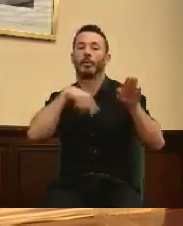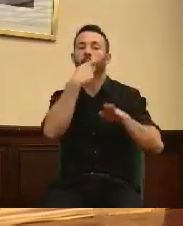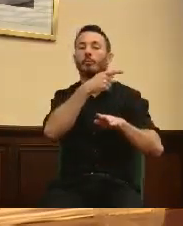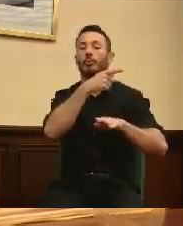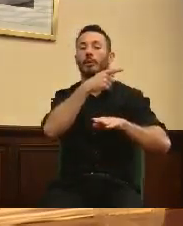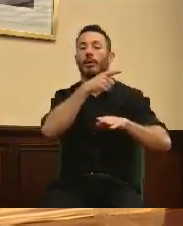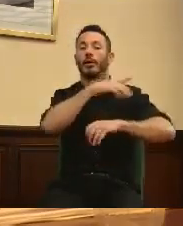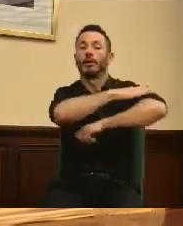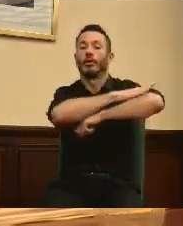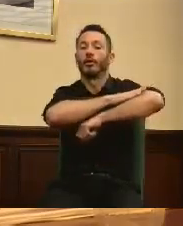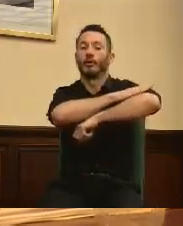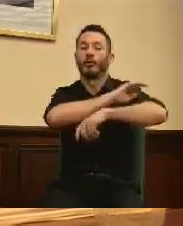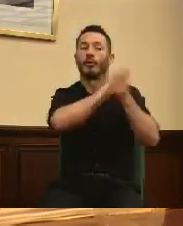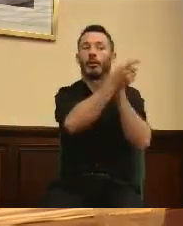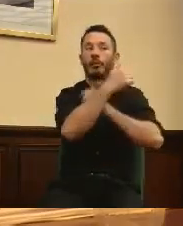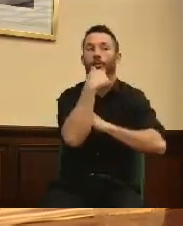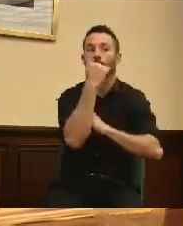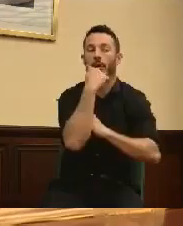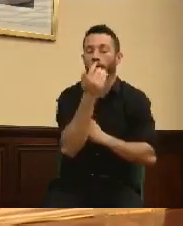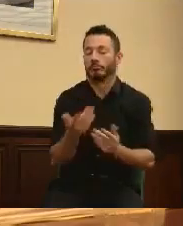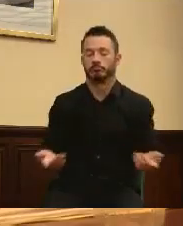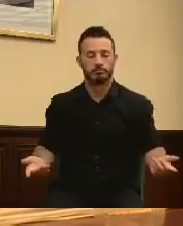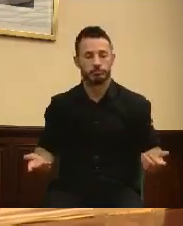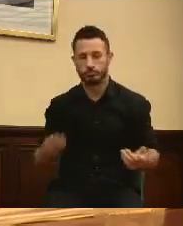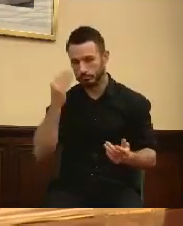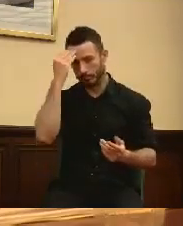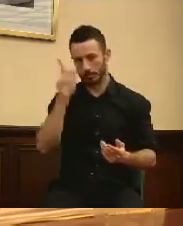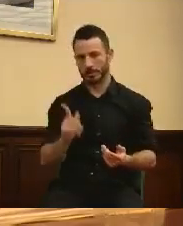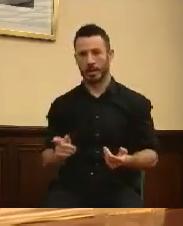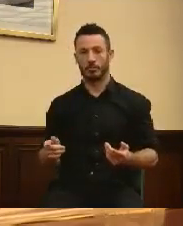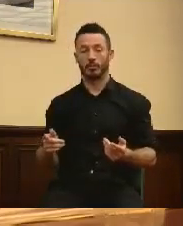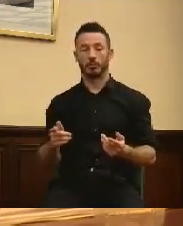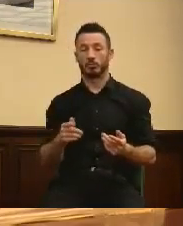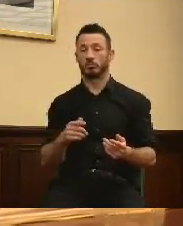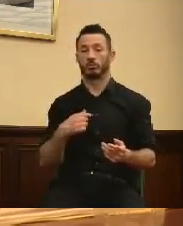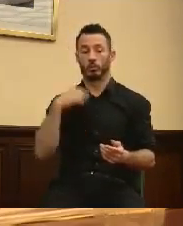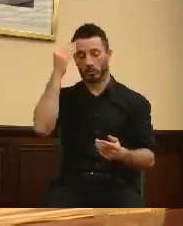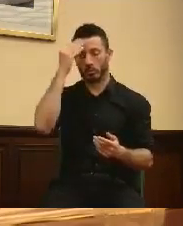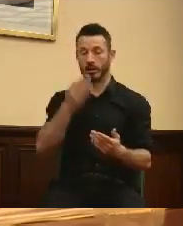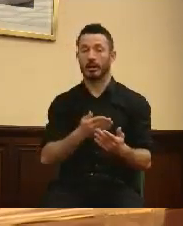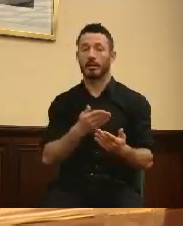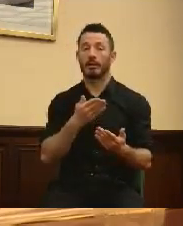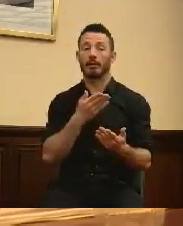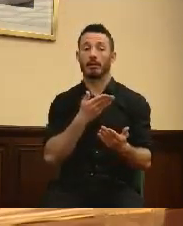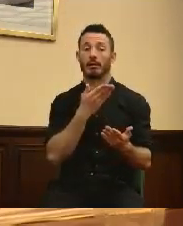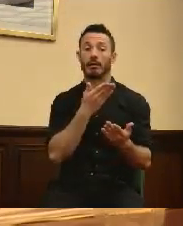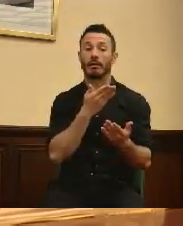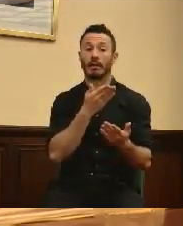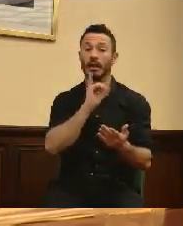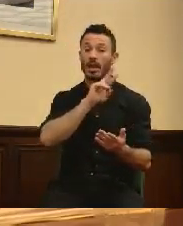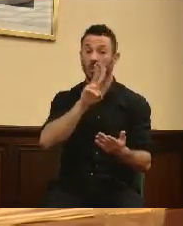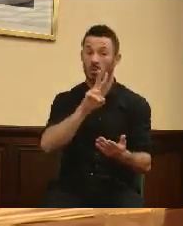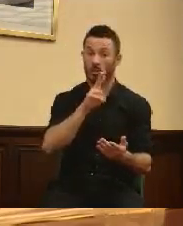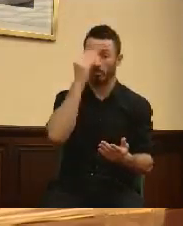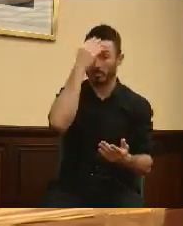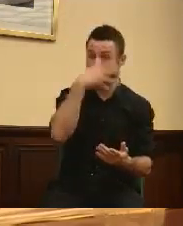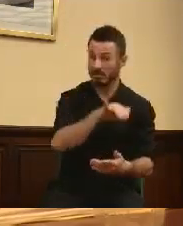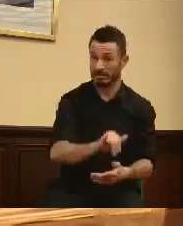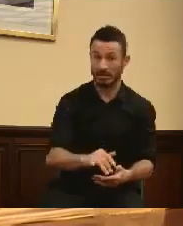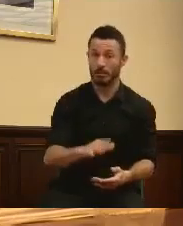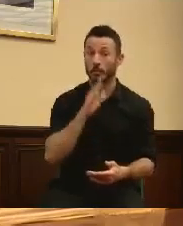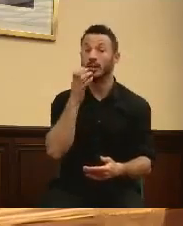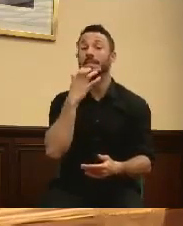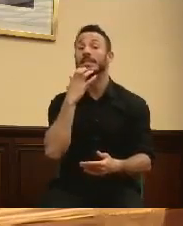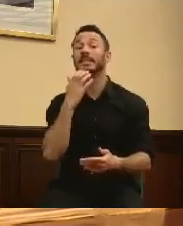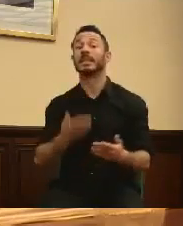o no de un referéndum. De hecho, no creo que ni siquiera Izquierda Unida, Comunidad de Madrid, que la ha presentado, crea que lo tiene, sino porque votar a favor